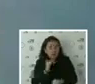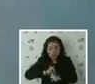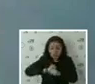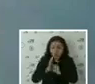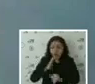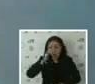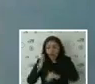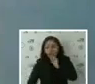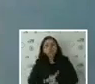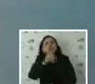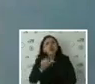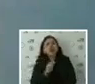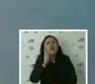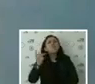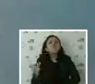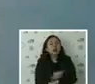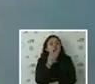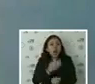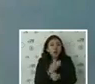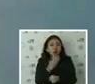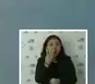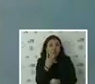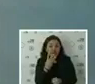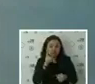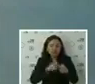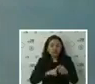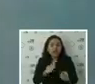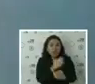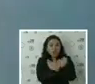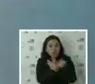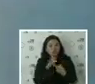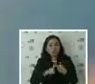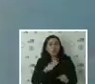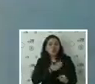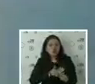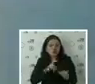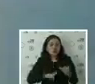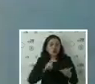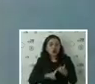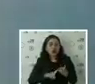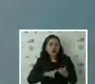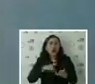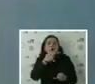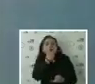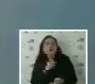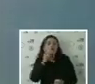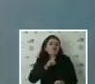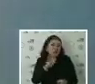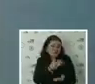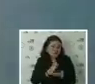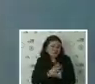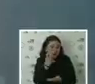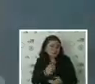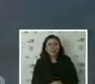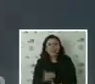la Ciudad de México respecto a estos 3 ámbitos: educación, democracia y género? Maestra Karina,